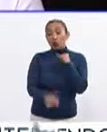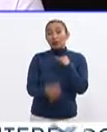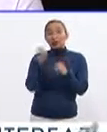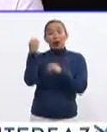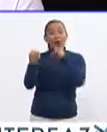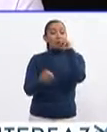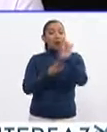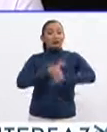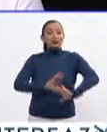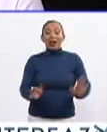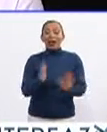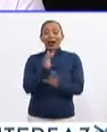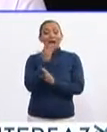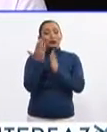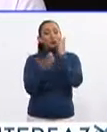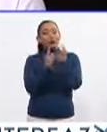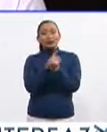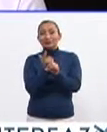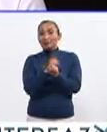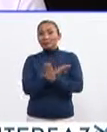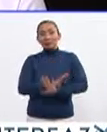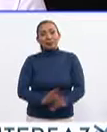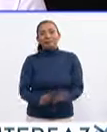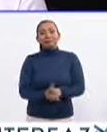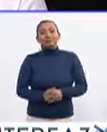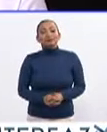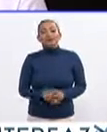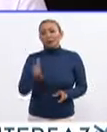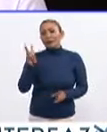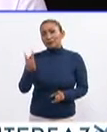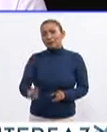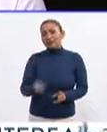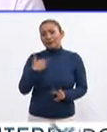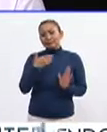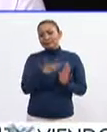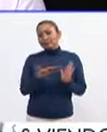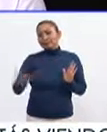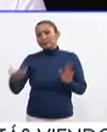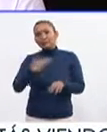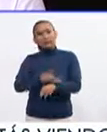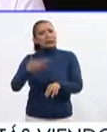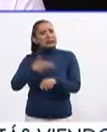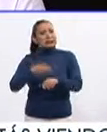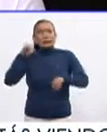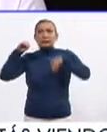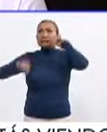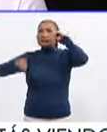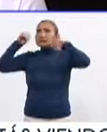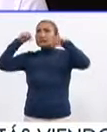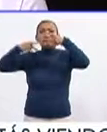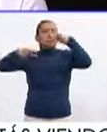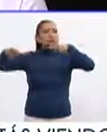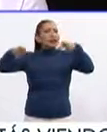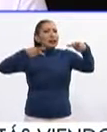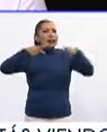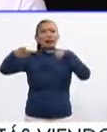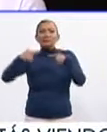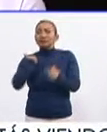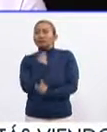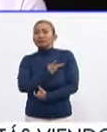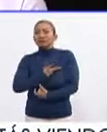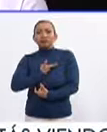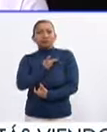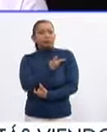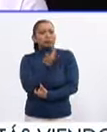última puesta en escena de la carrera. Y la verdad es que fue un proceso de montaje lleno de